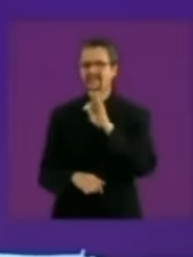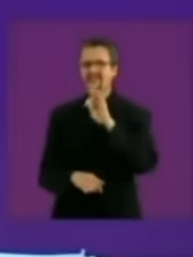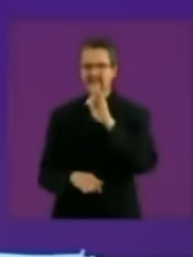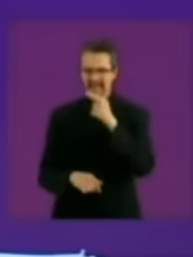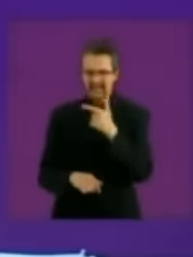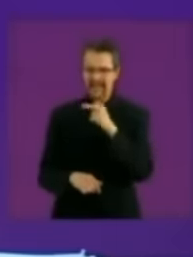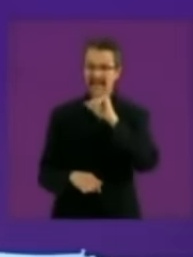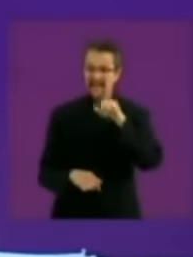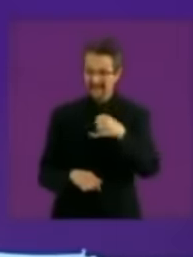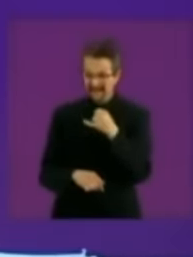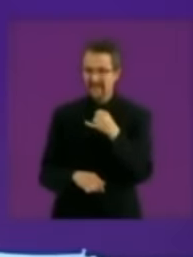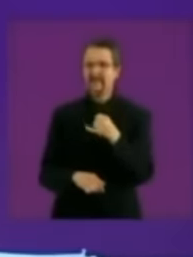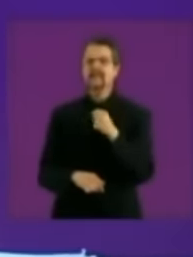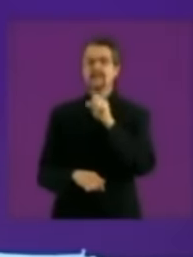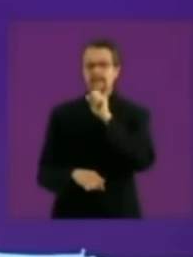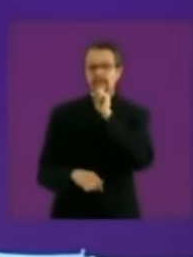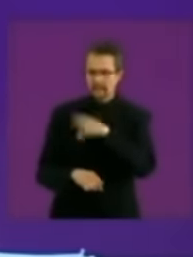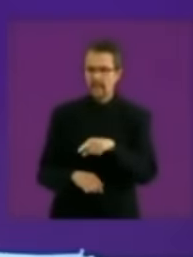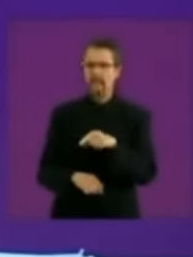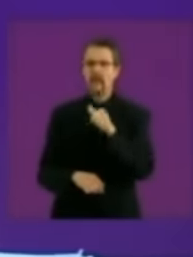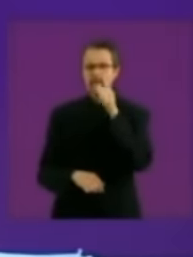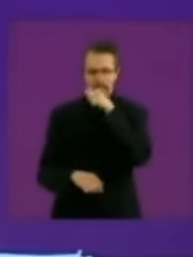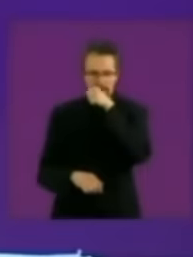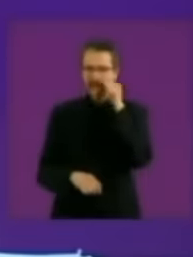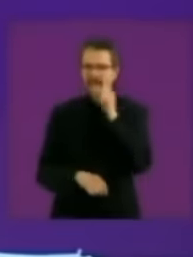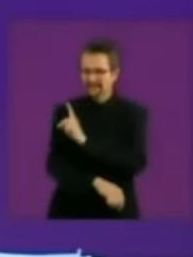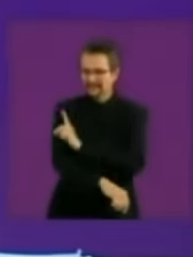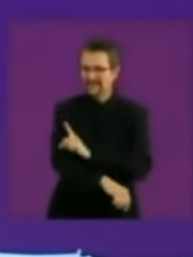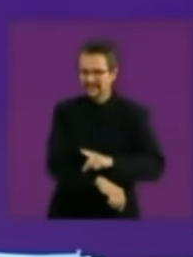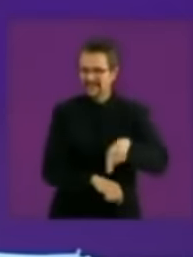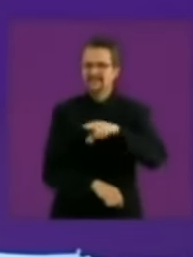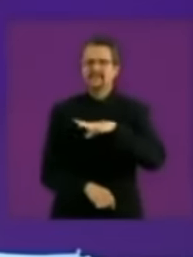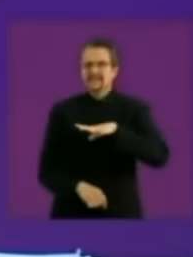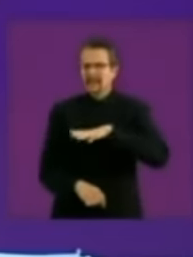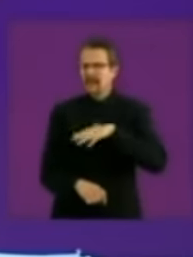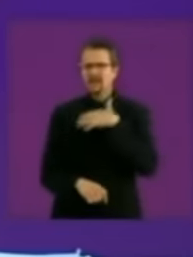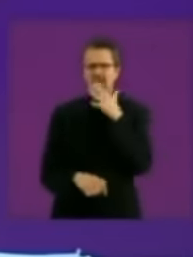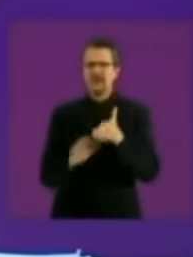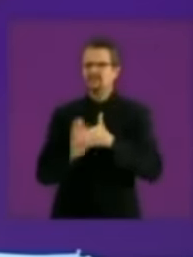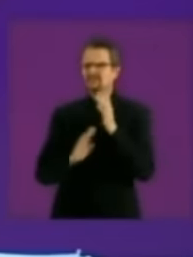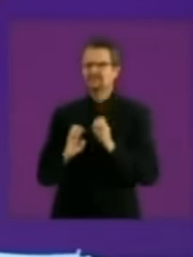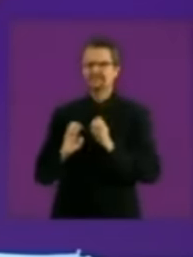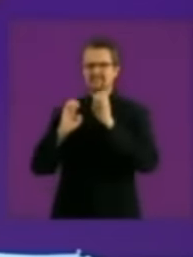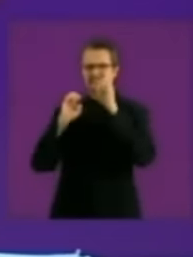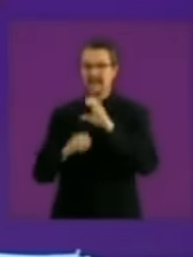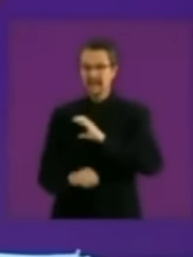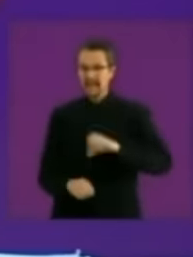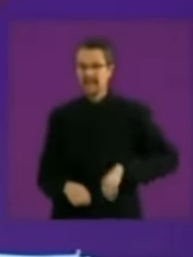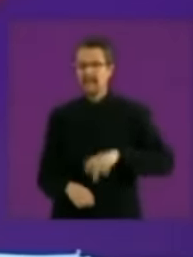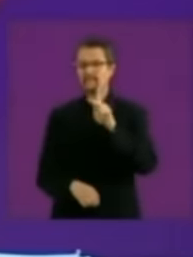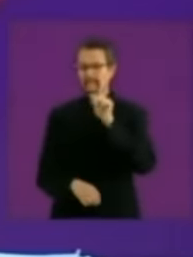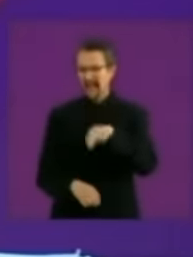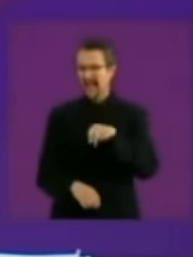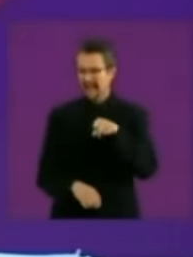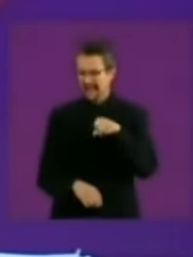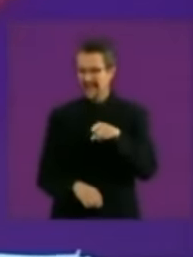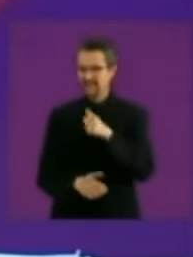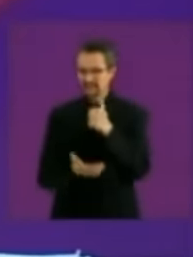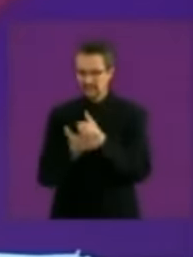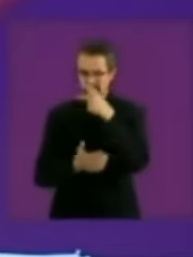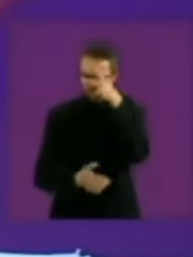violenta y armada intervención de la policía de ese país en la Embajada de México en